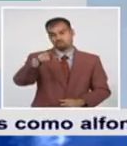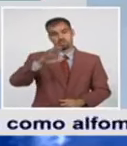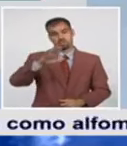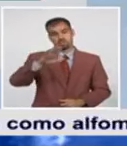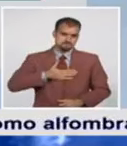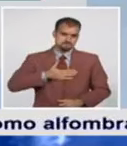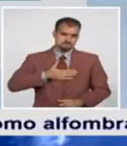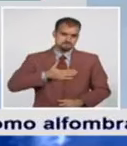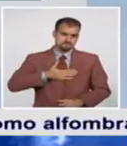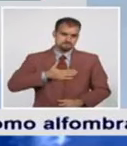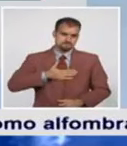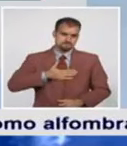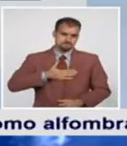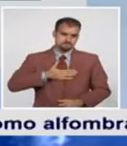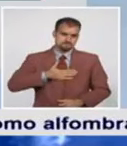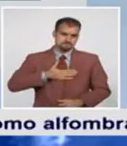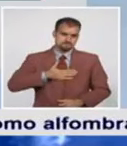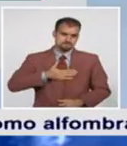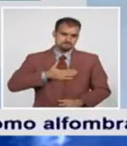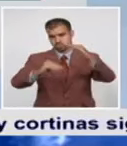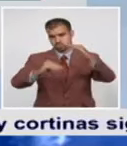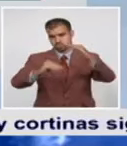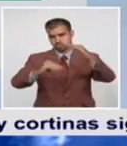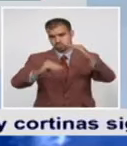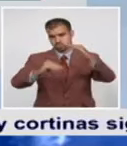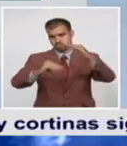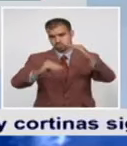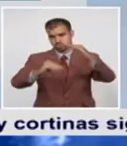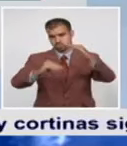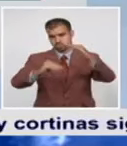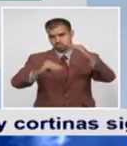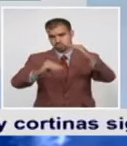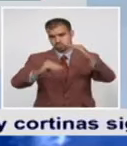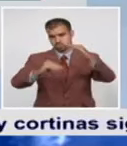edad. Ya se acumulan